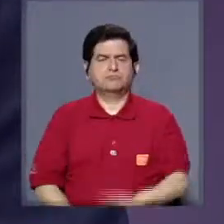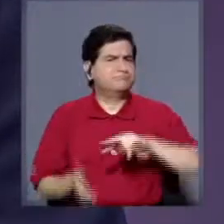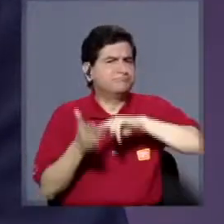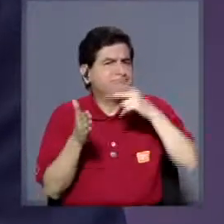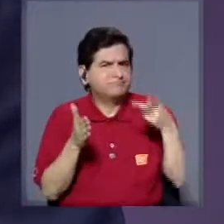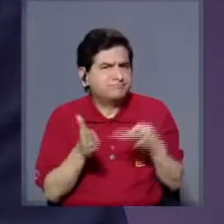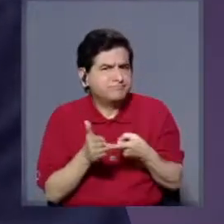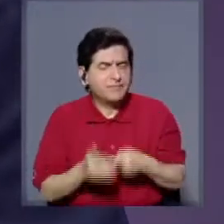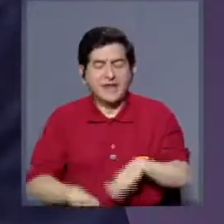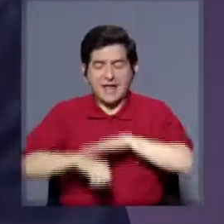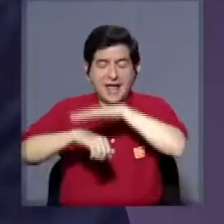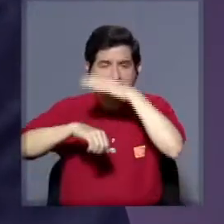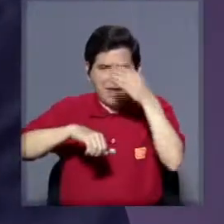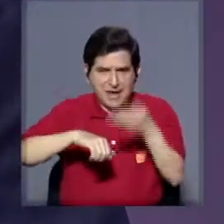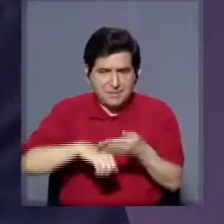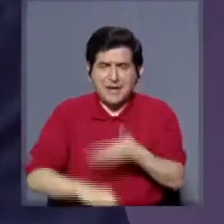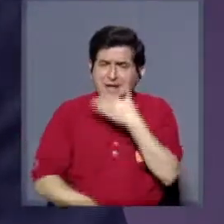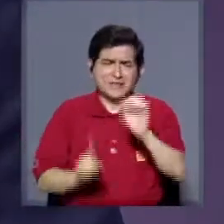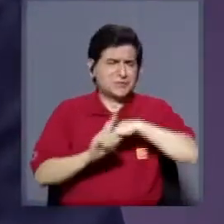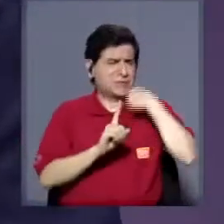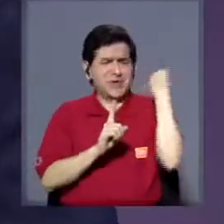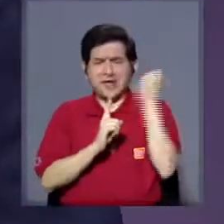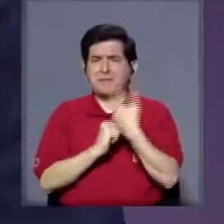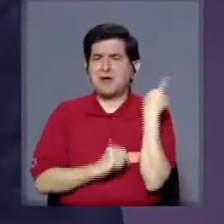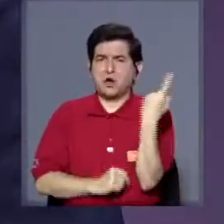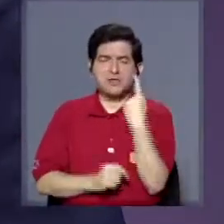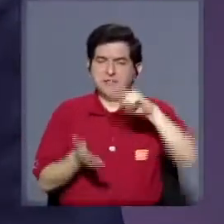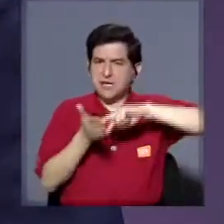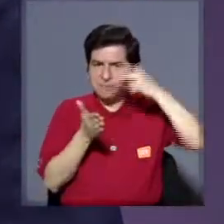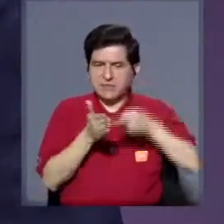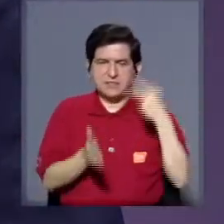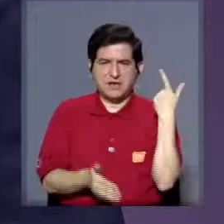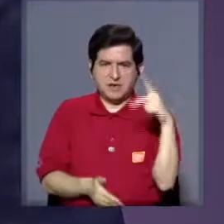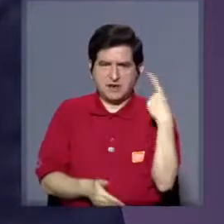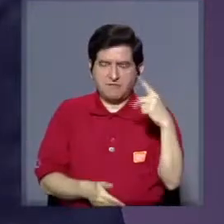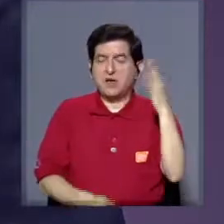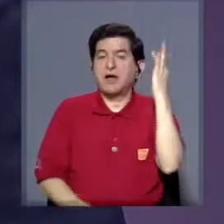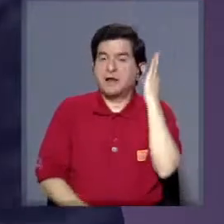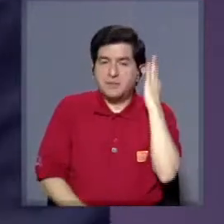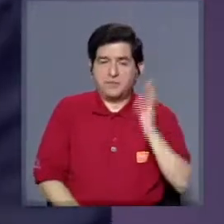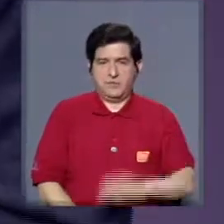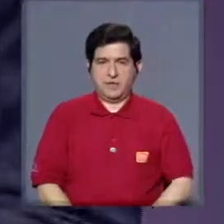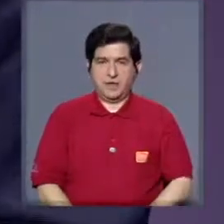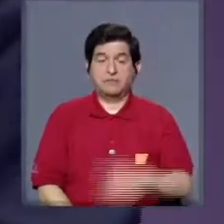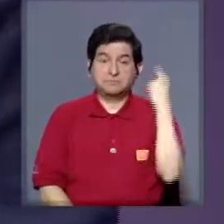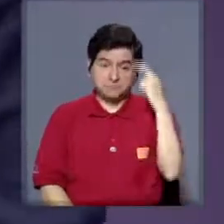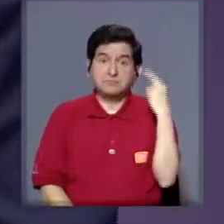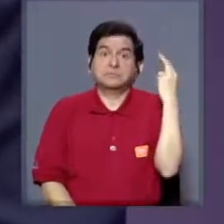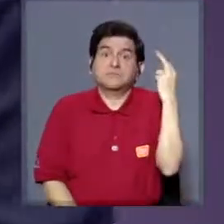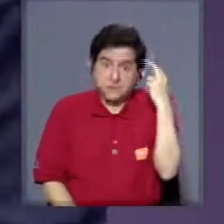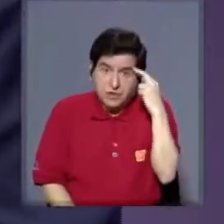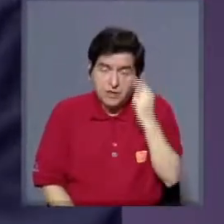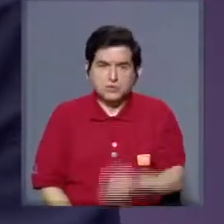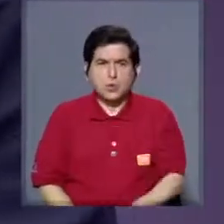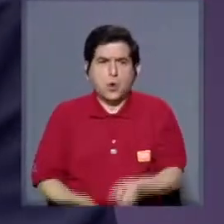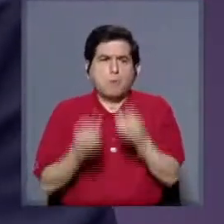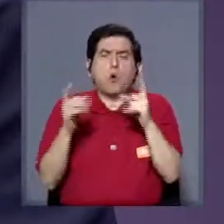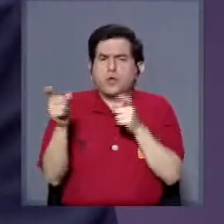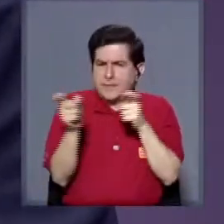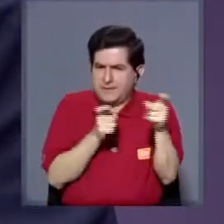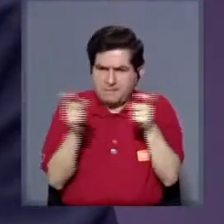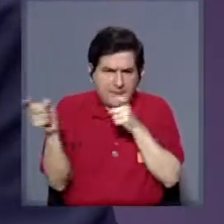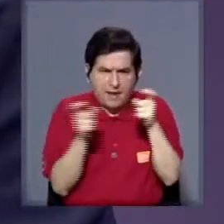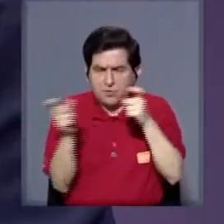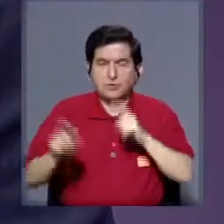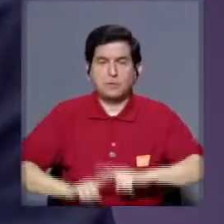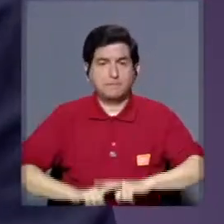a ver el embarazo en las mejores condiciones siempre implica un riesgo para las mujeres verdad y por eso es que se hacen tantos controles y